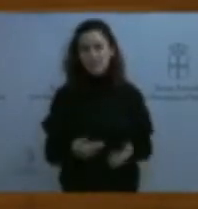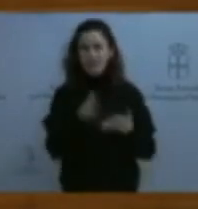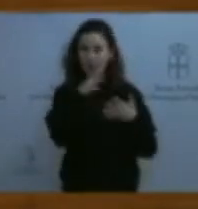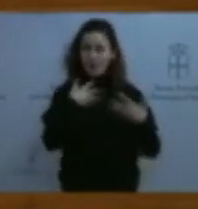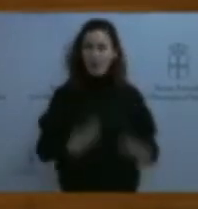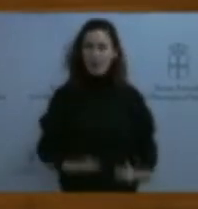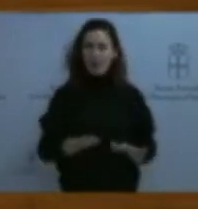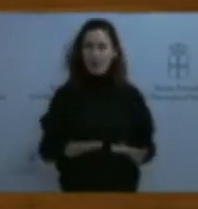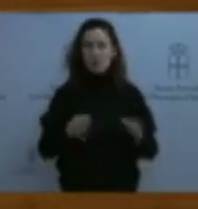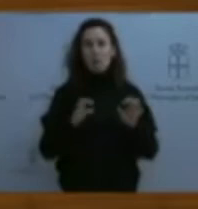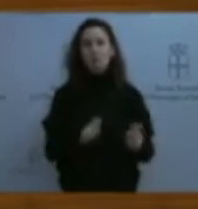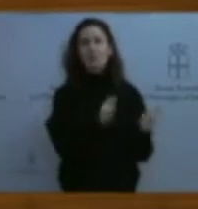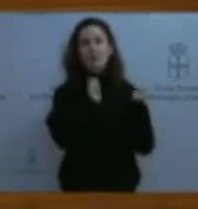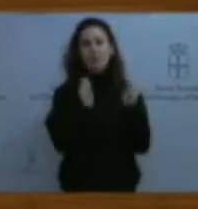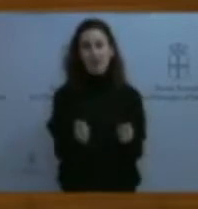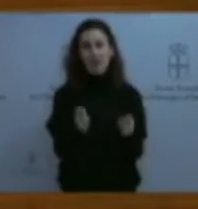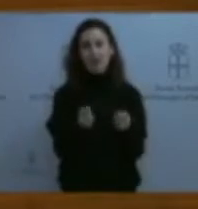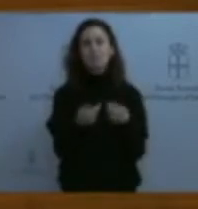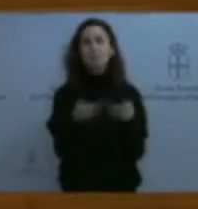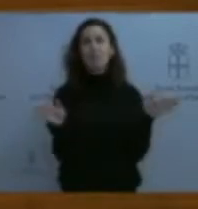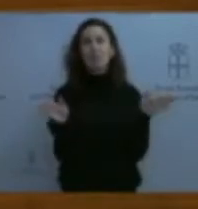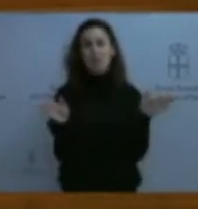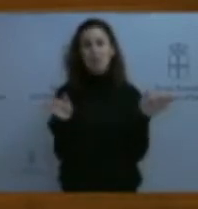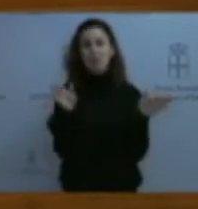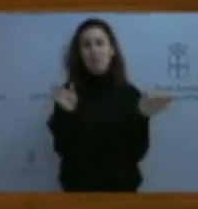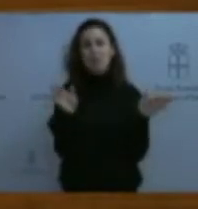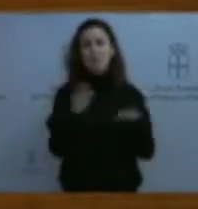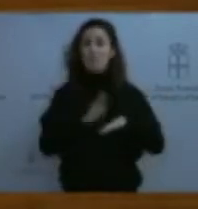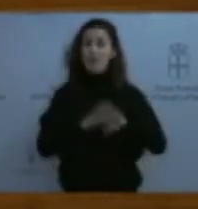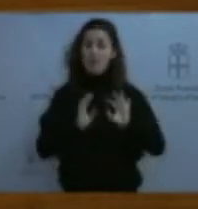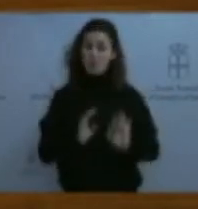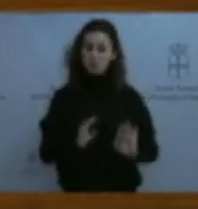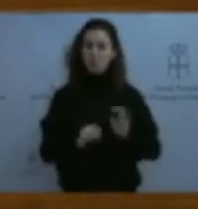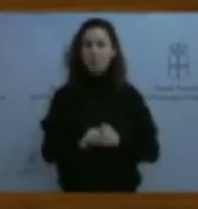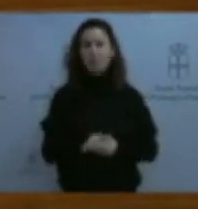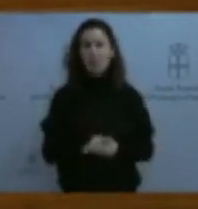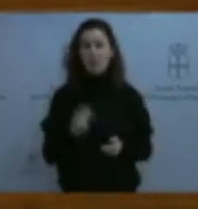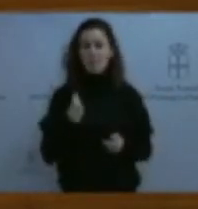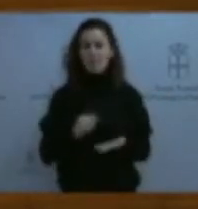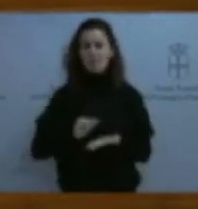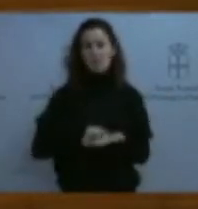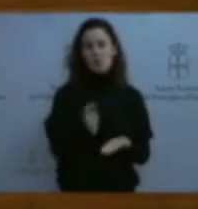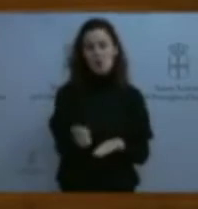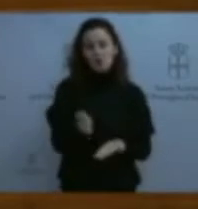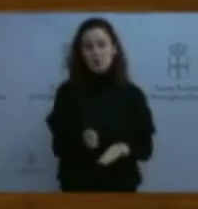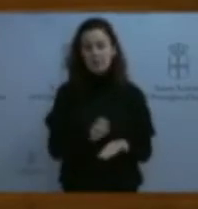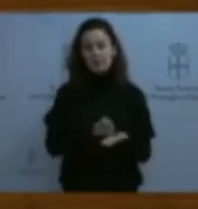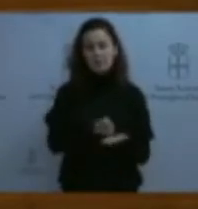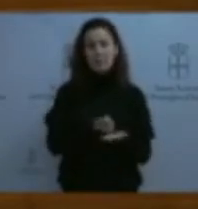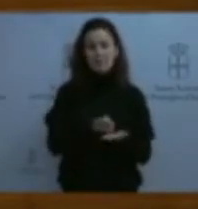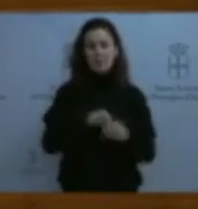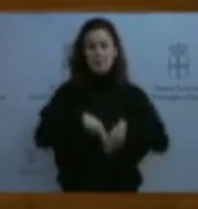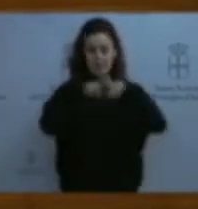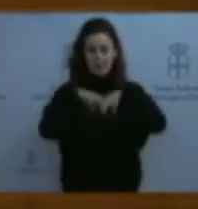una licitación abierta para precisamente contratar un servicio de